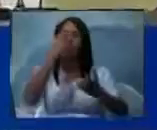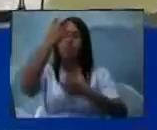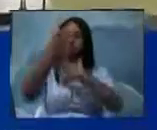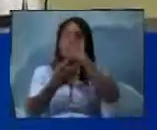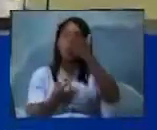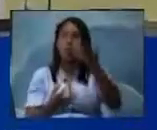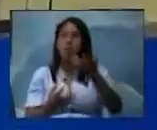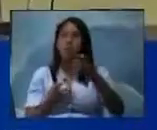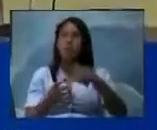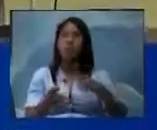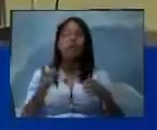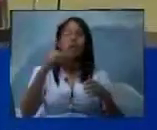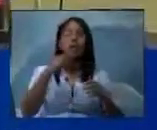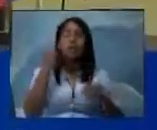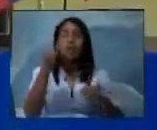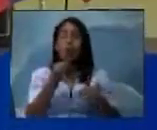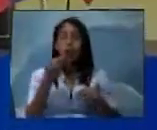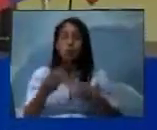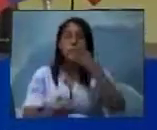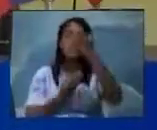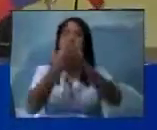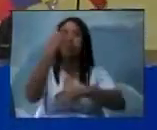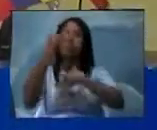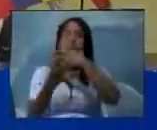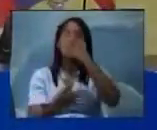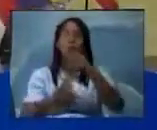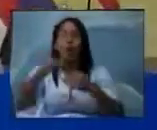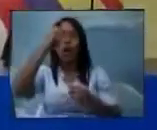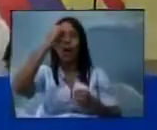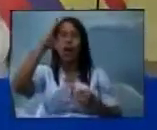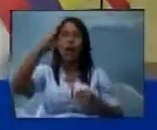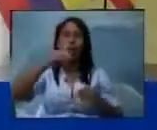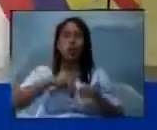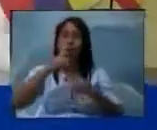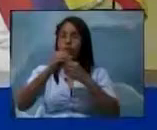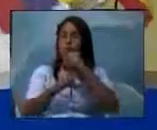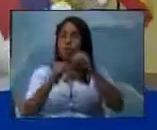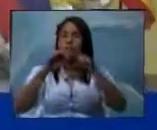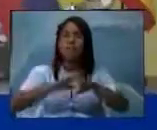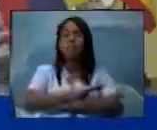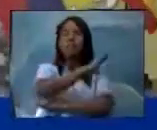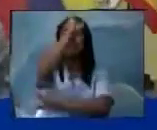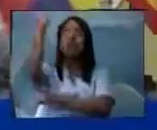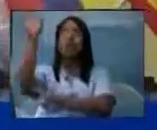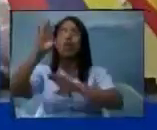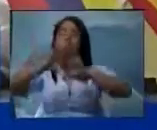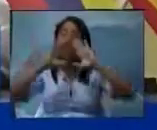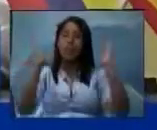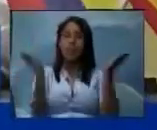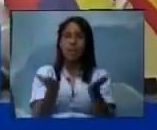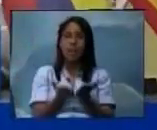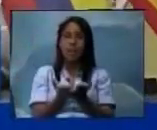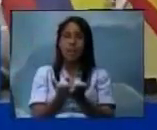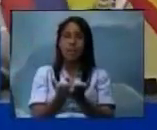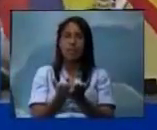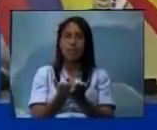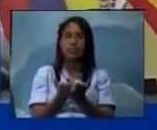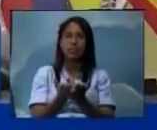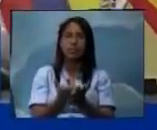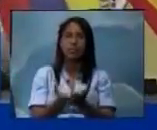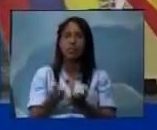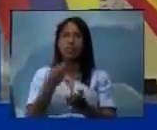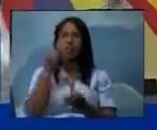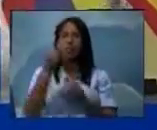invocamos. Daniel invocó al Dios creador del cielo y de la tierra.